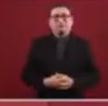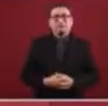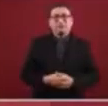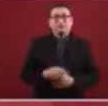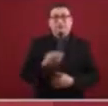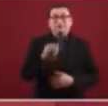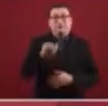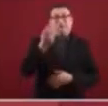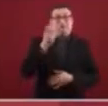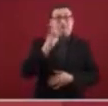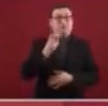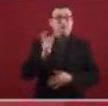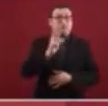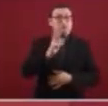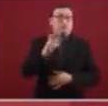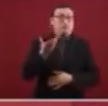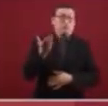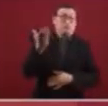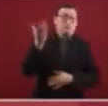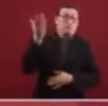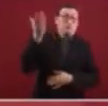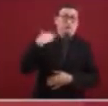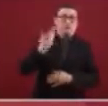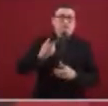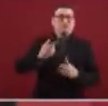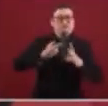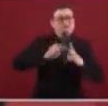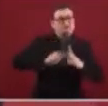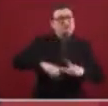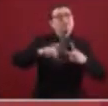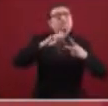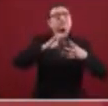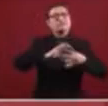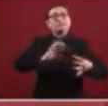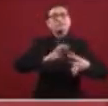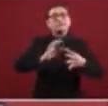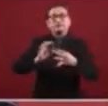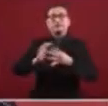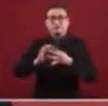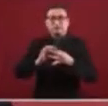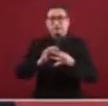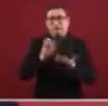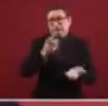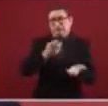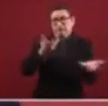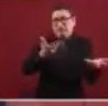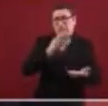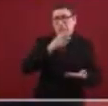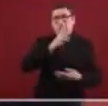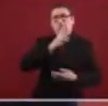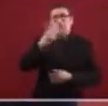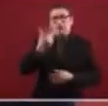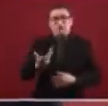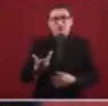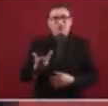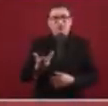Eso cuando empezamos a darnos cuenta que era lo mejor que